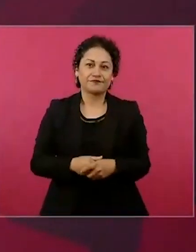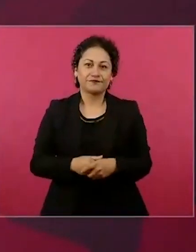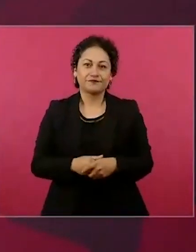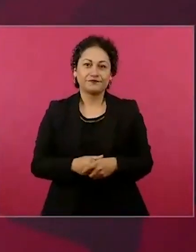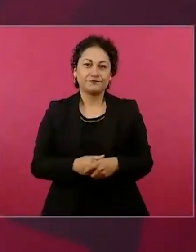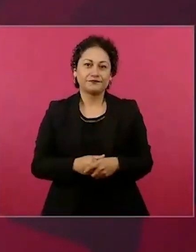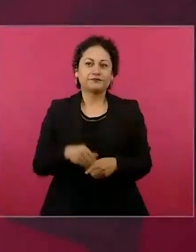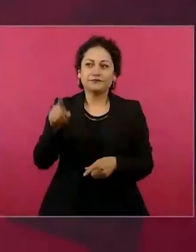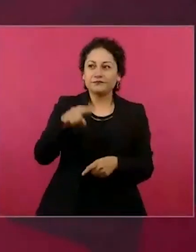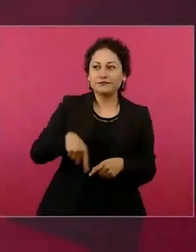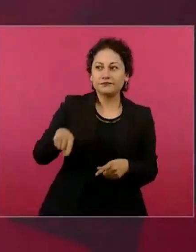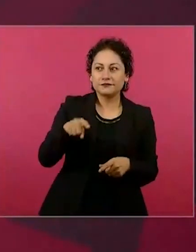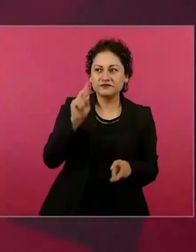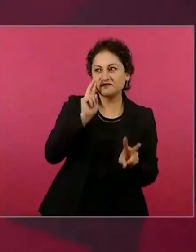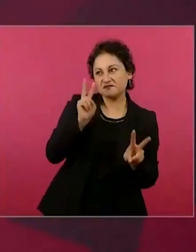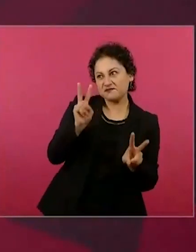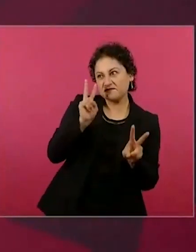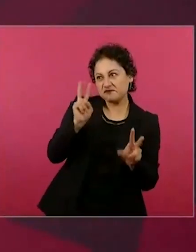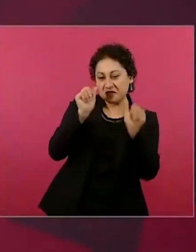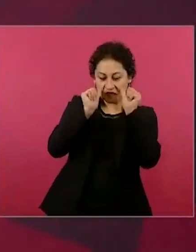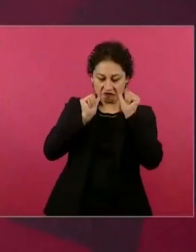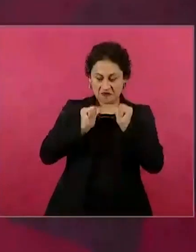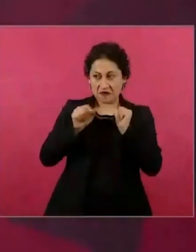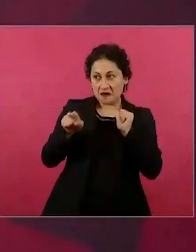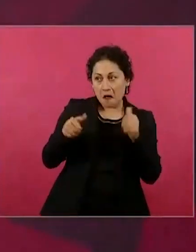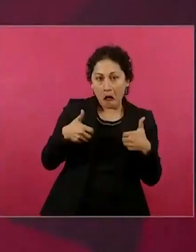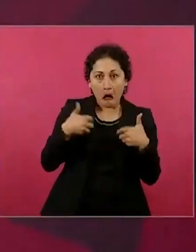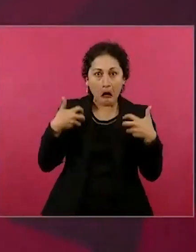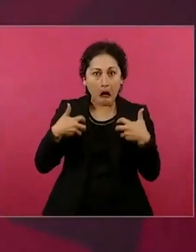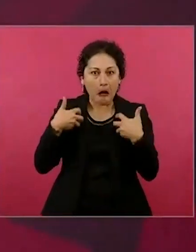hacen coraje pero ahí están bien este